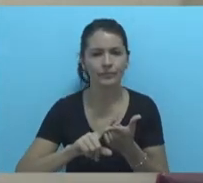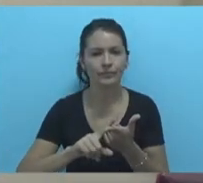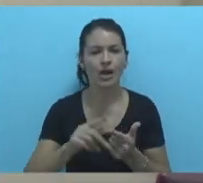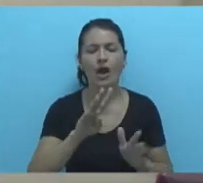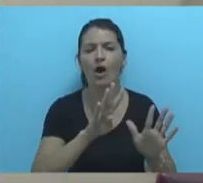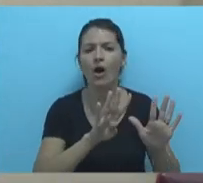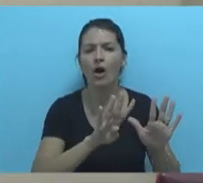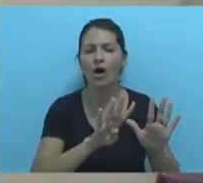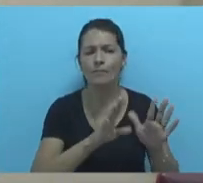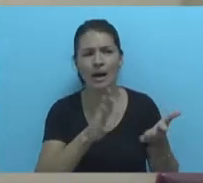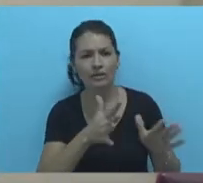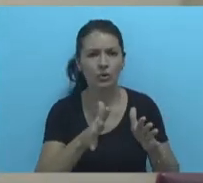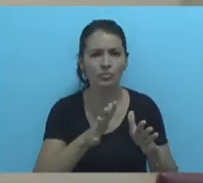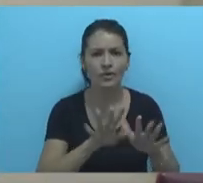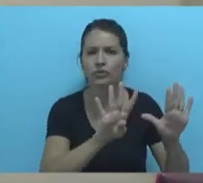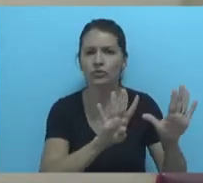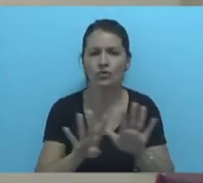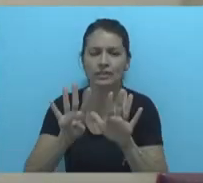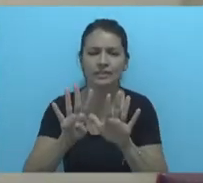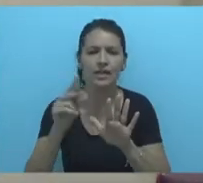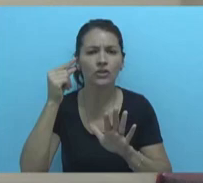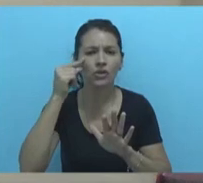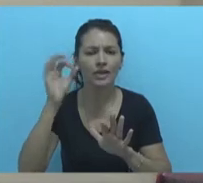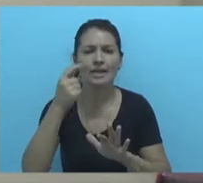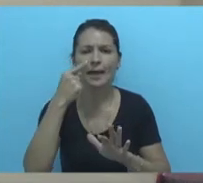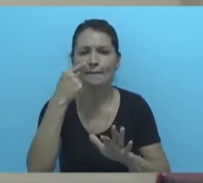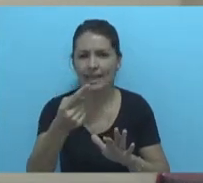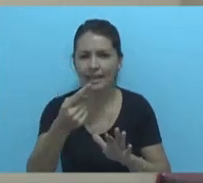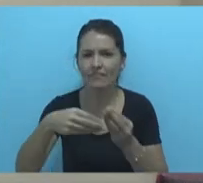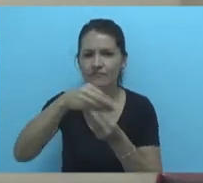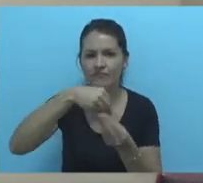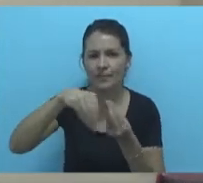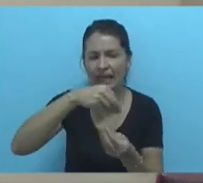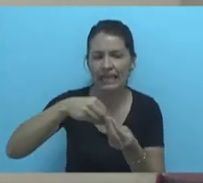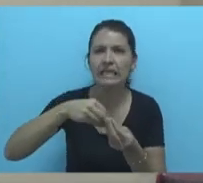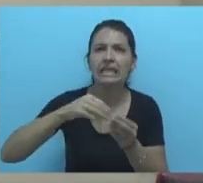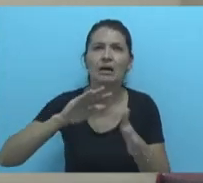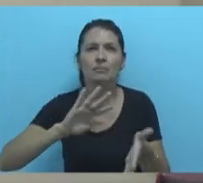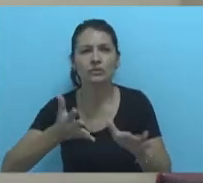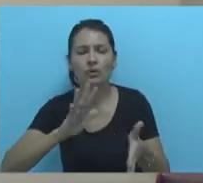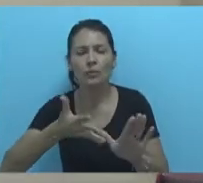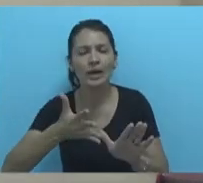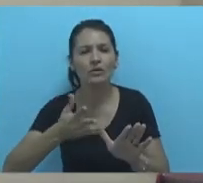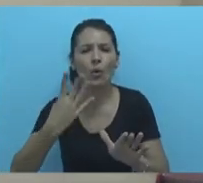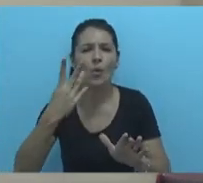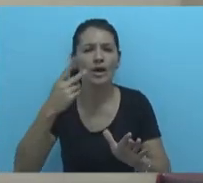930.000 familias, más de 4 millones de personas, que en estimación para el